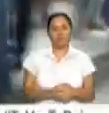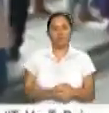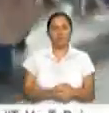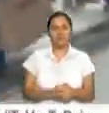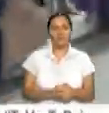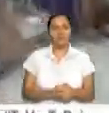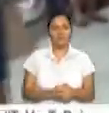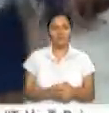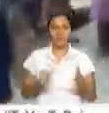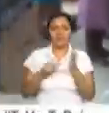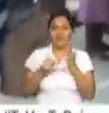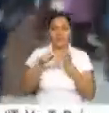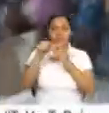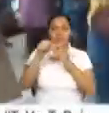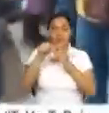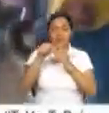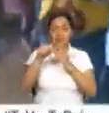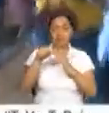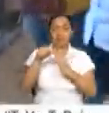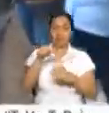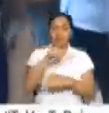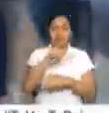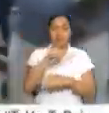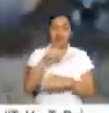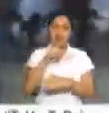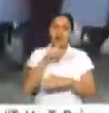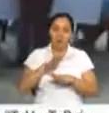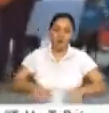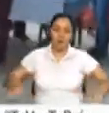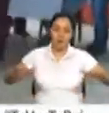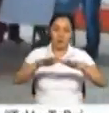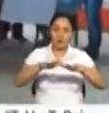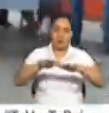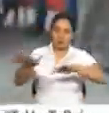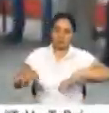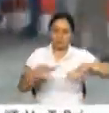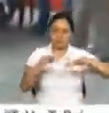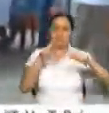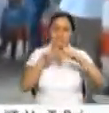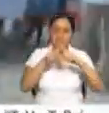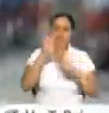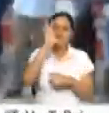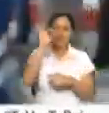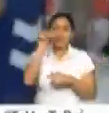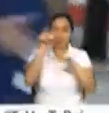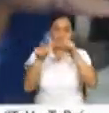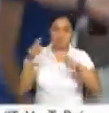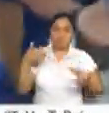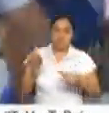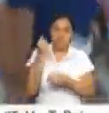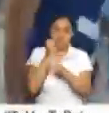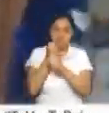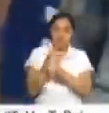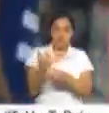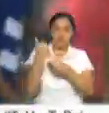la ministra de acuacultura katuska truett fue recibida por más de 500 pescadores artesanales recolectores y comerciantes del